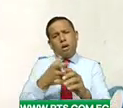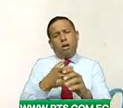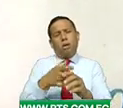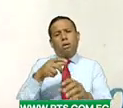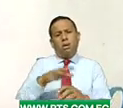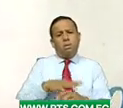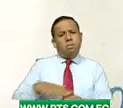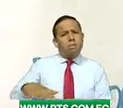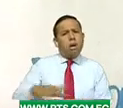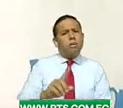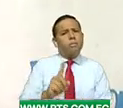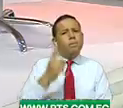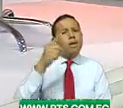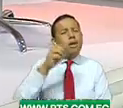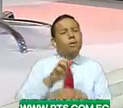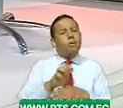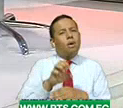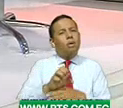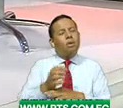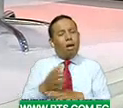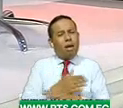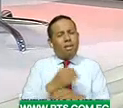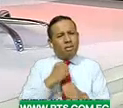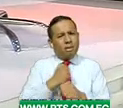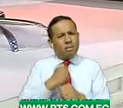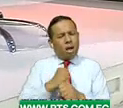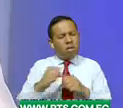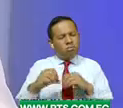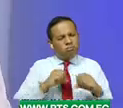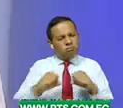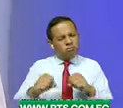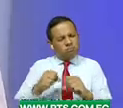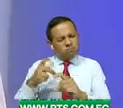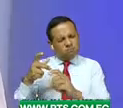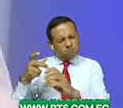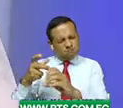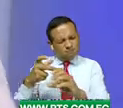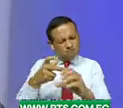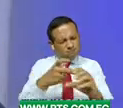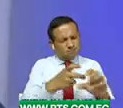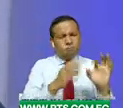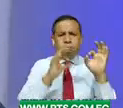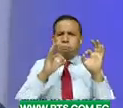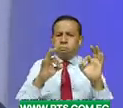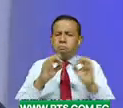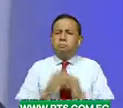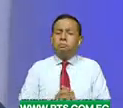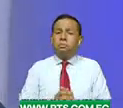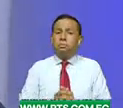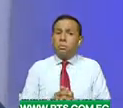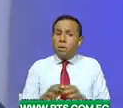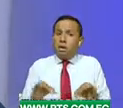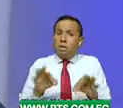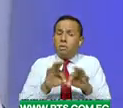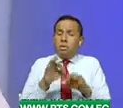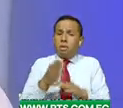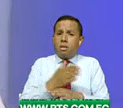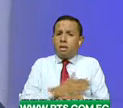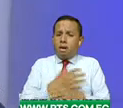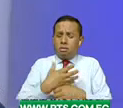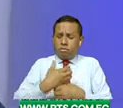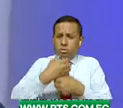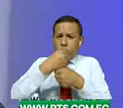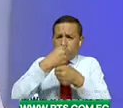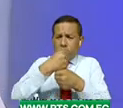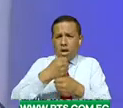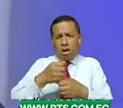vacunación, y la vacunación es reactivación. Entonces, lo primero, mantener esa vacunación masiva, no bajar la guardia, y las medidas de bioseguridad, el lavado de manos, el